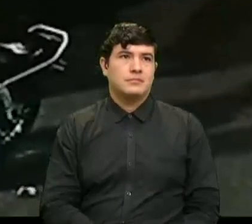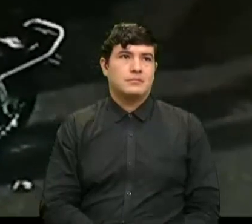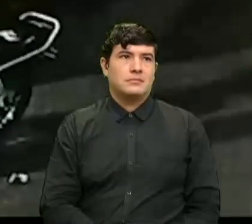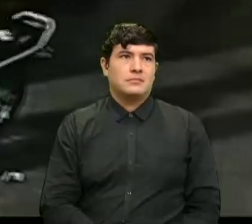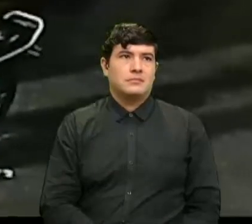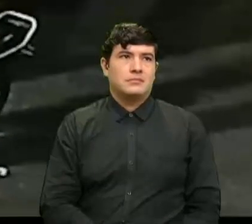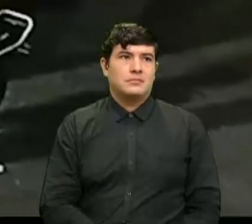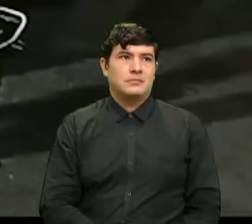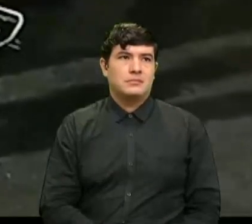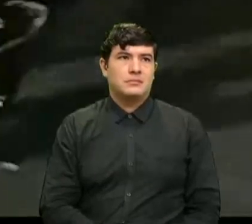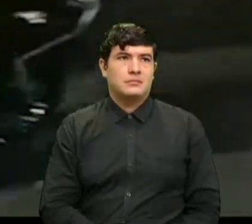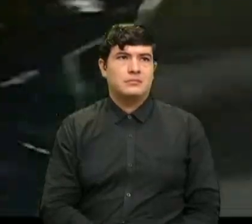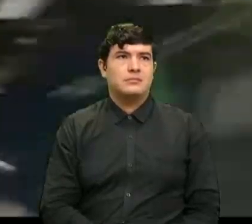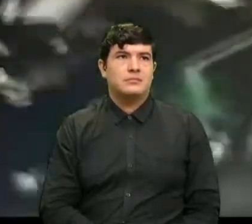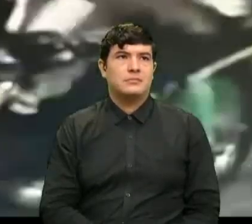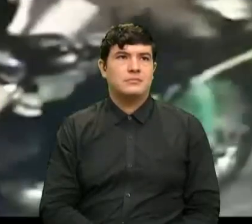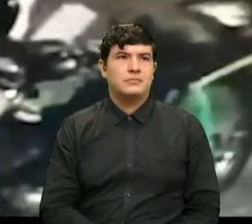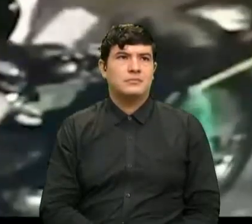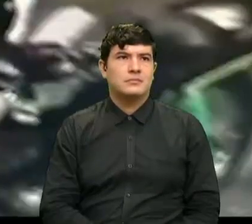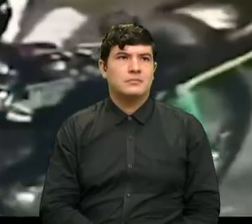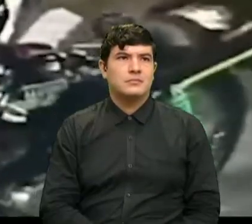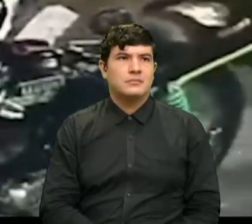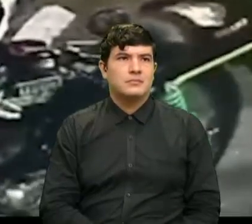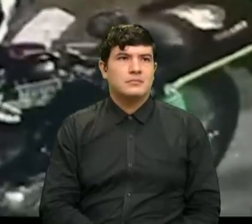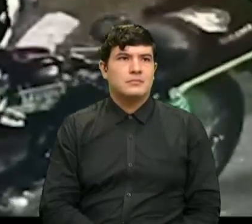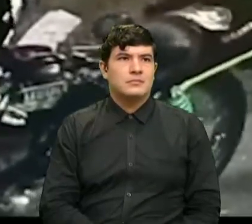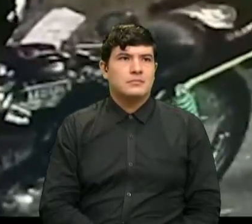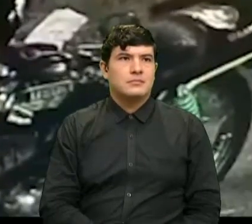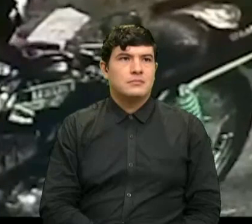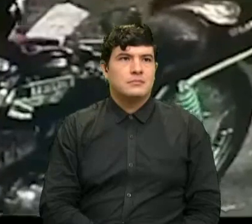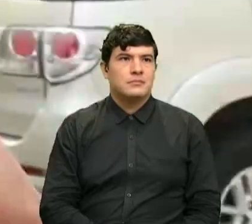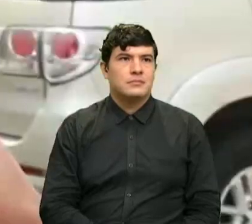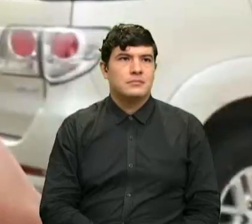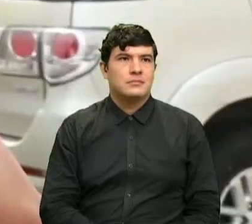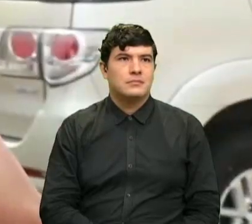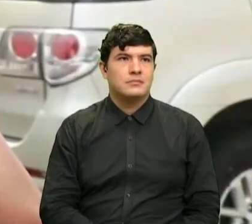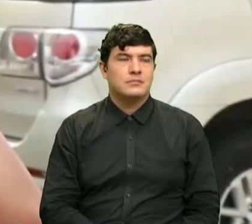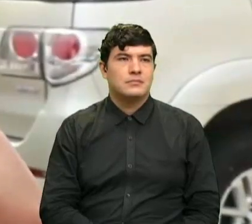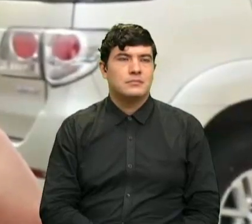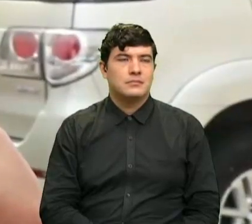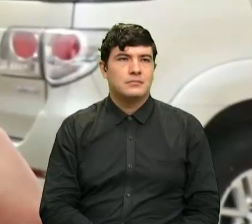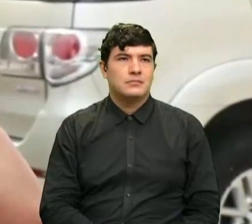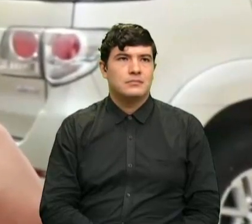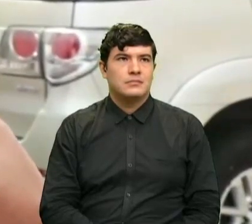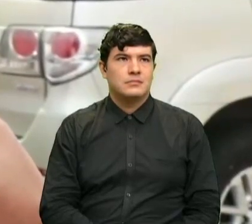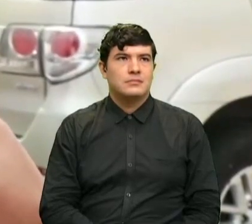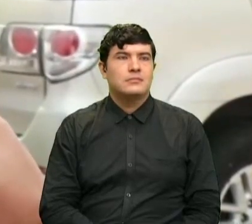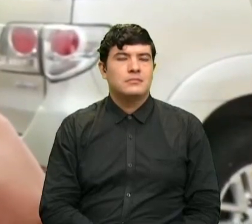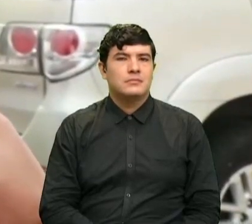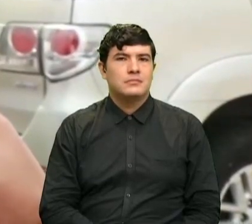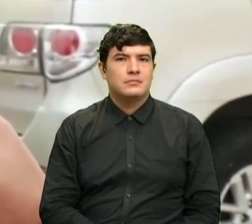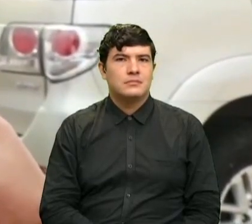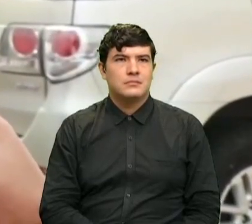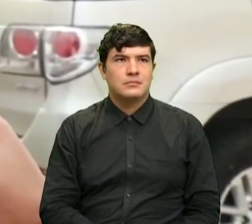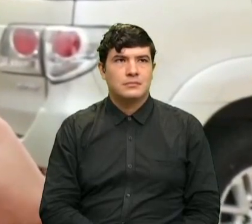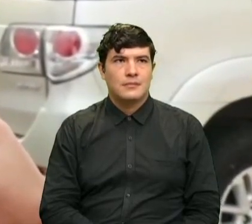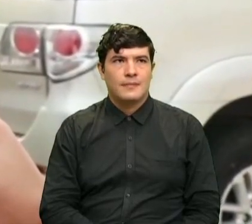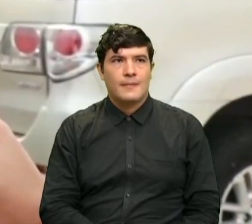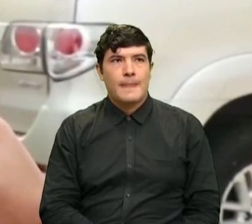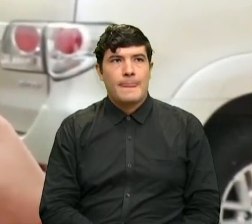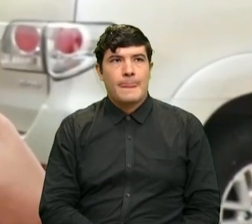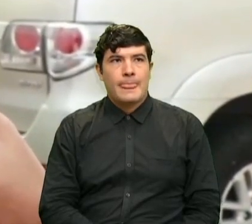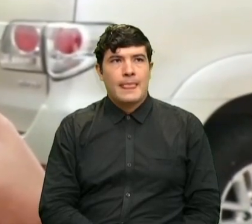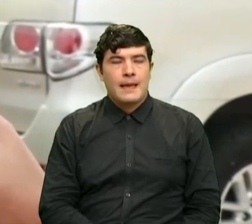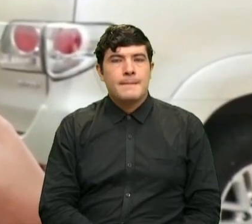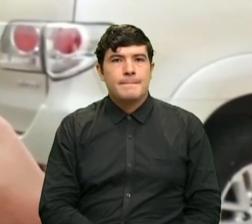La policía metropolitana entregó más detalles del insólito caso de intolerancia. En un montallantas para que